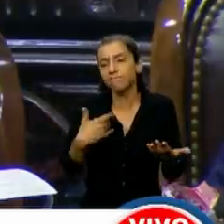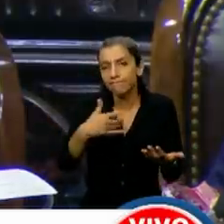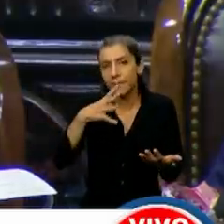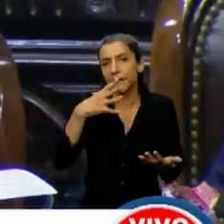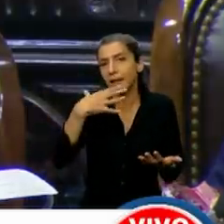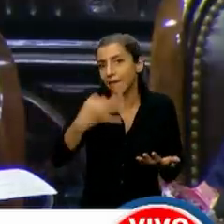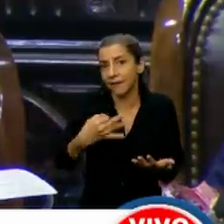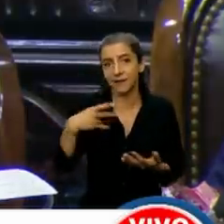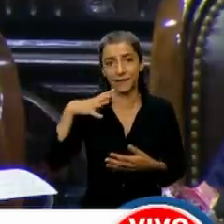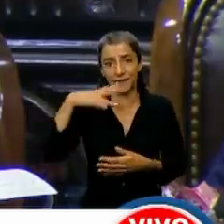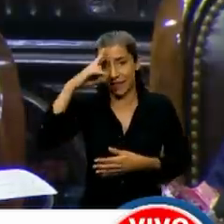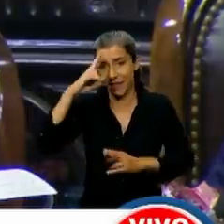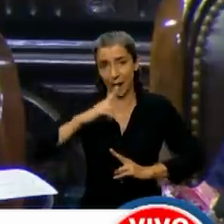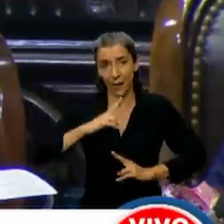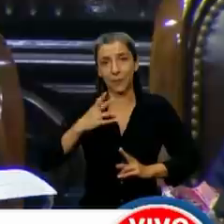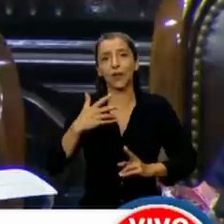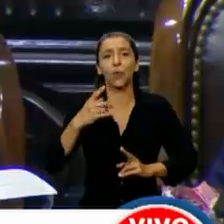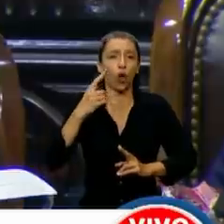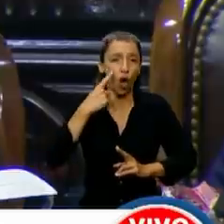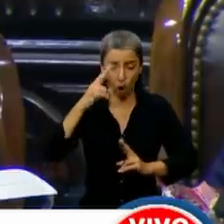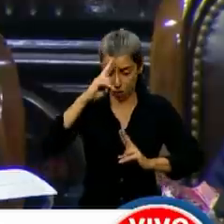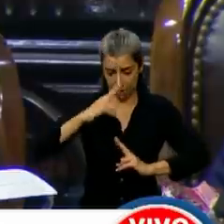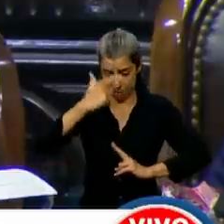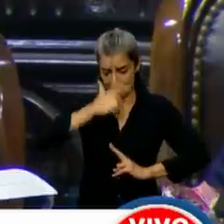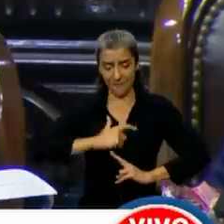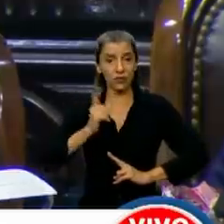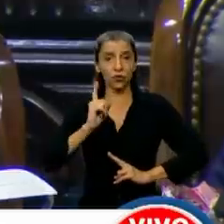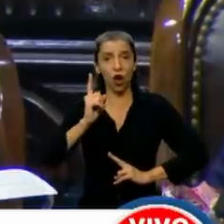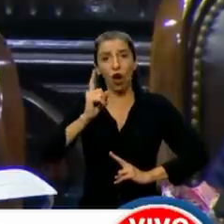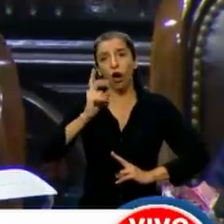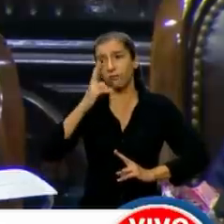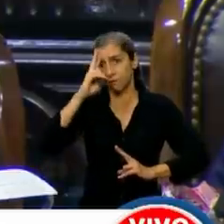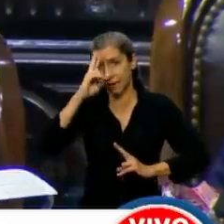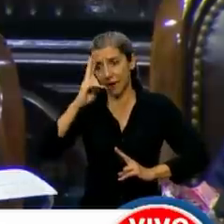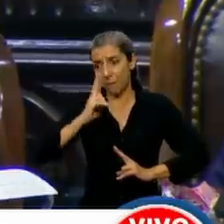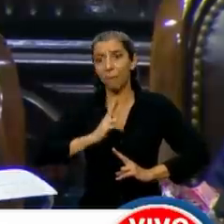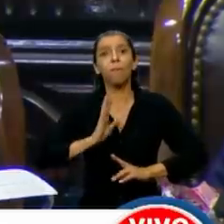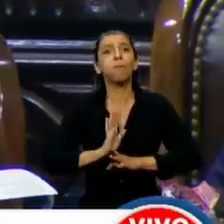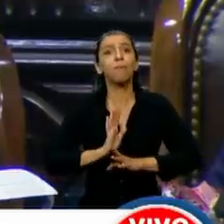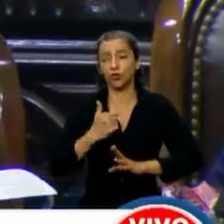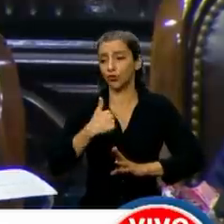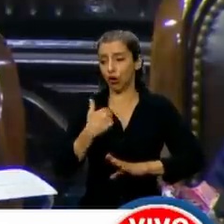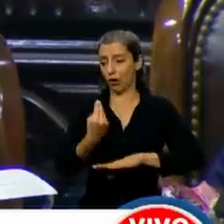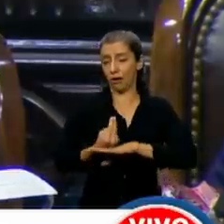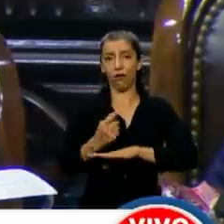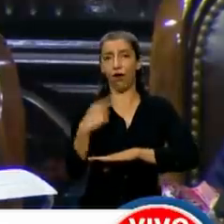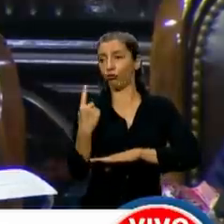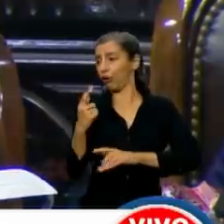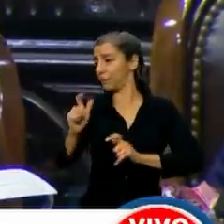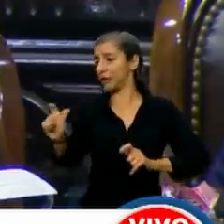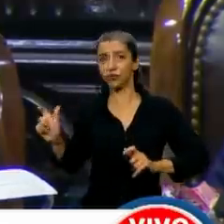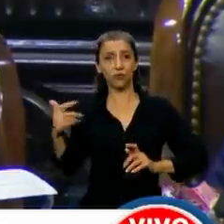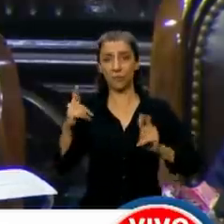falta de respeto no hacia mí sino hacia las personas que yo represento en este recinto que son a los